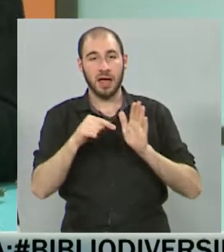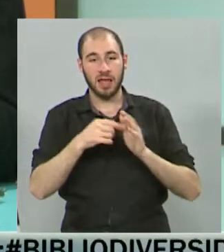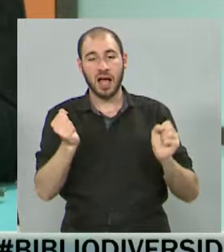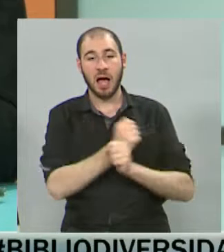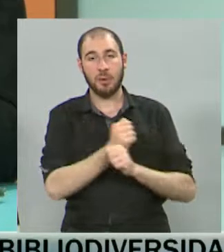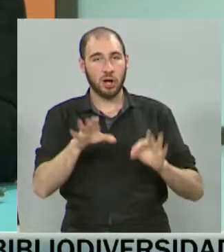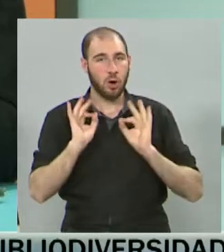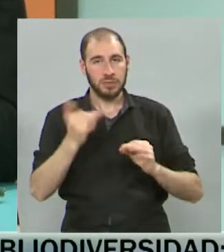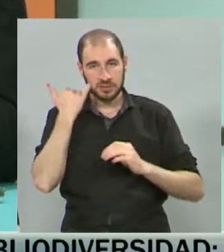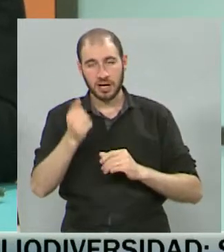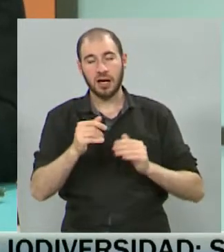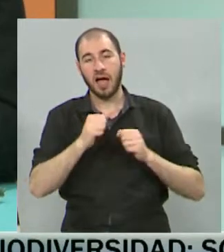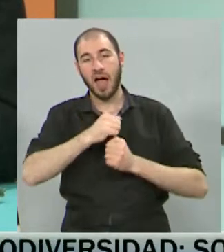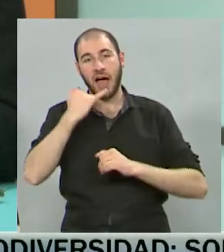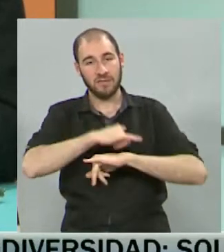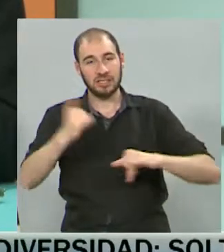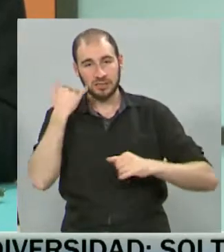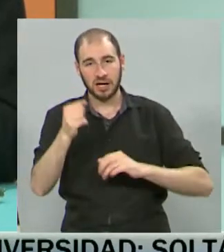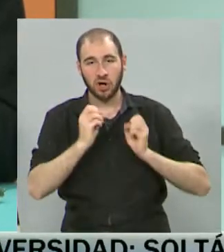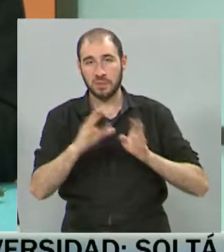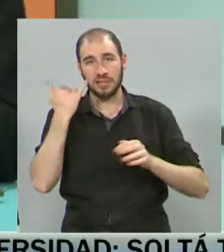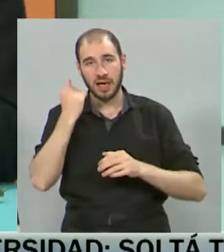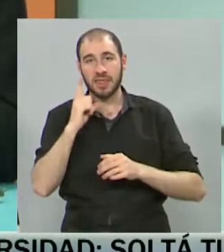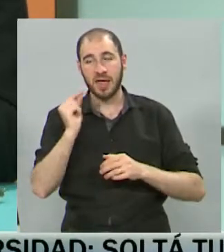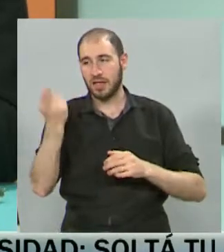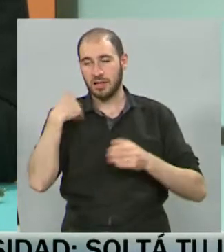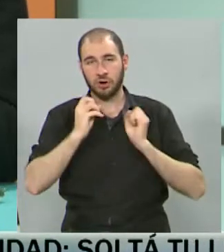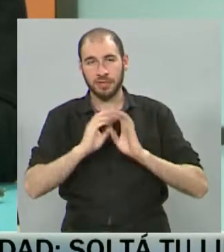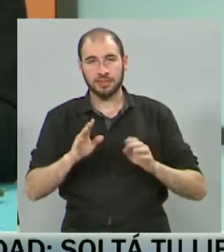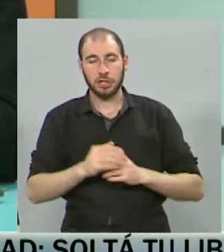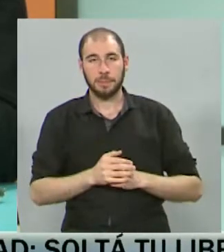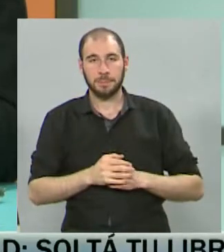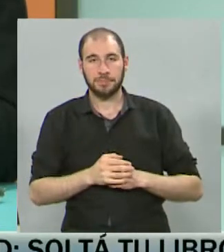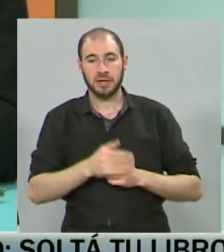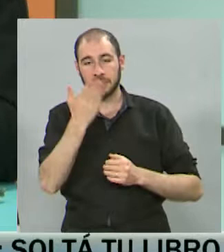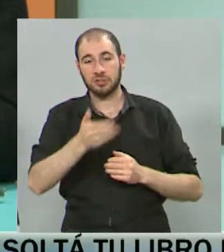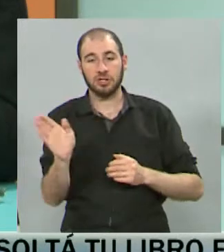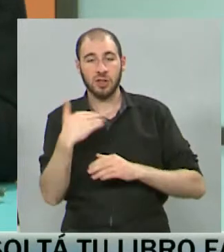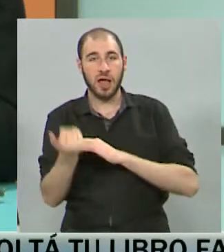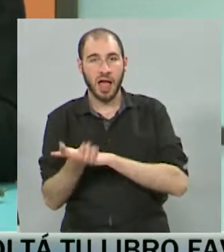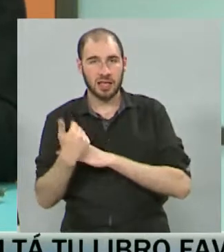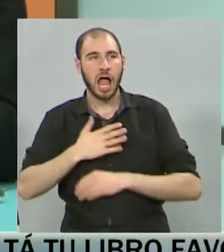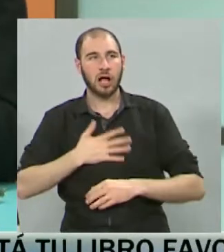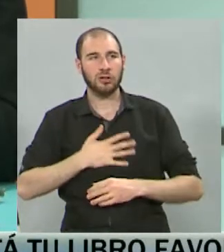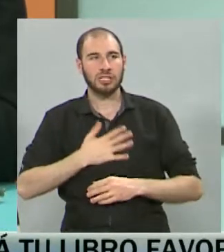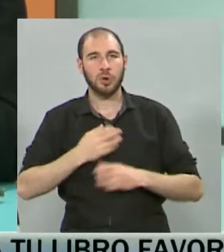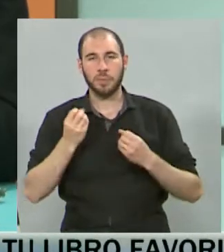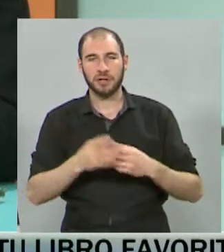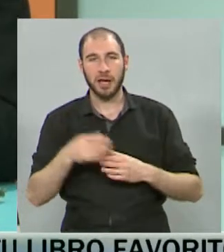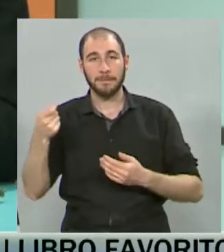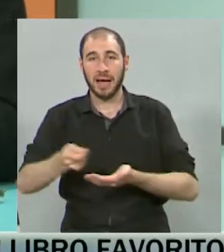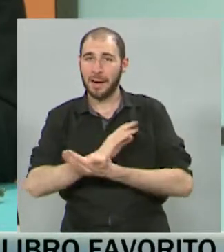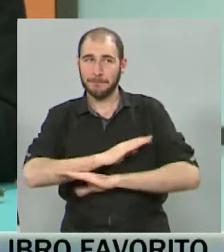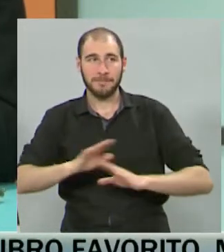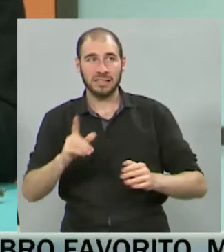sanción definitiva, ya se promulgó, ya empezó a regir en la jornada de ayer y todos los inquilinos están contentos porque no van a pagar